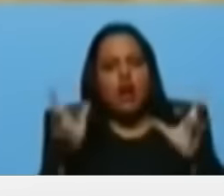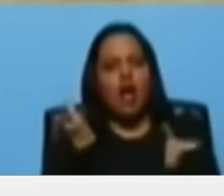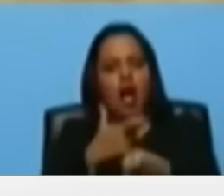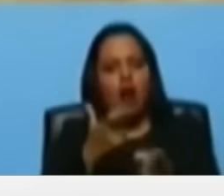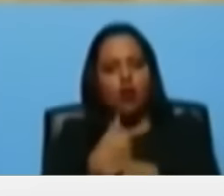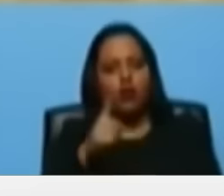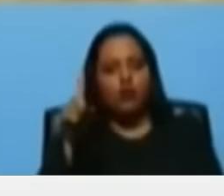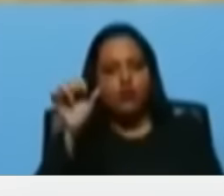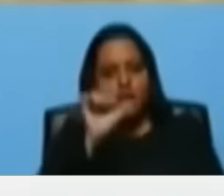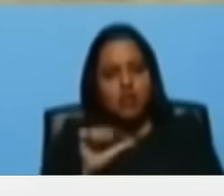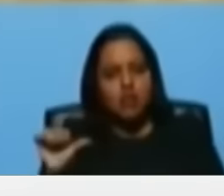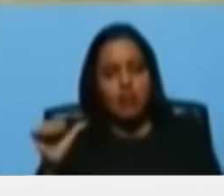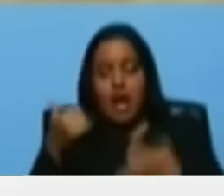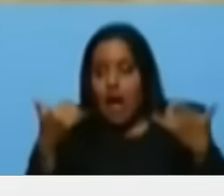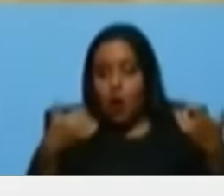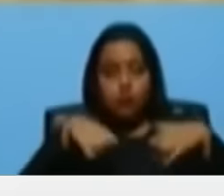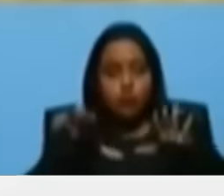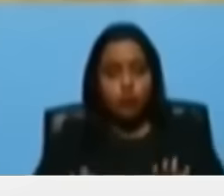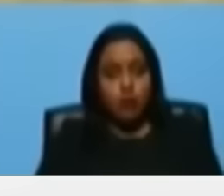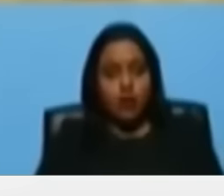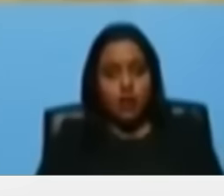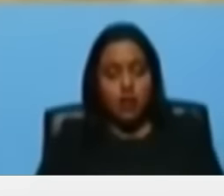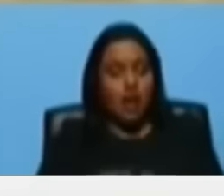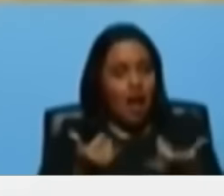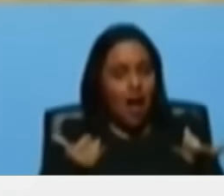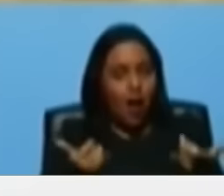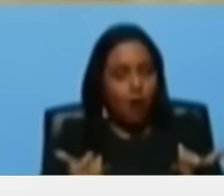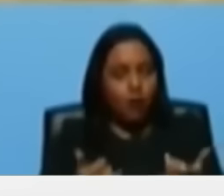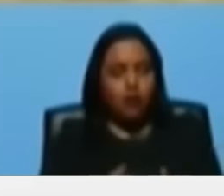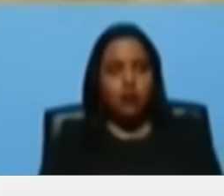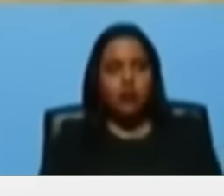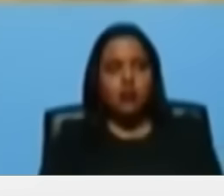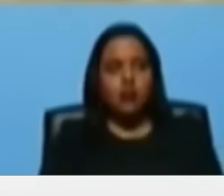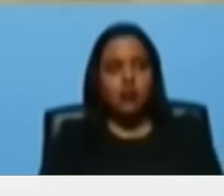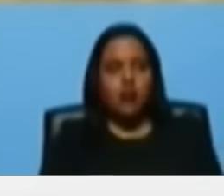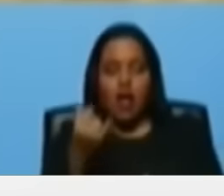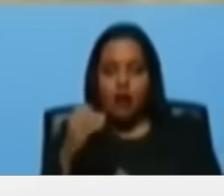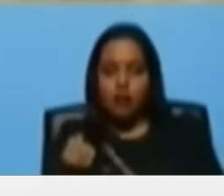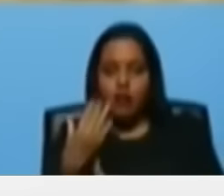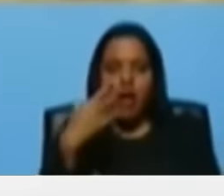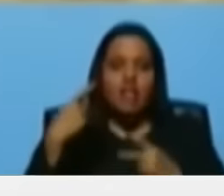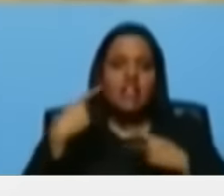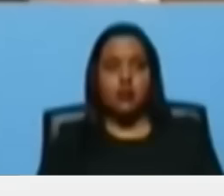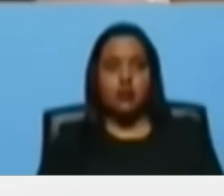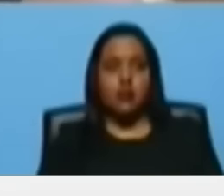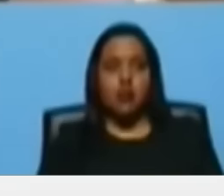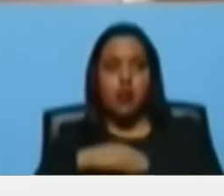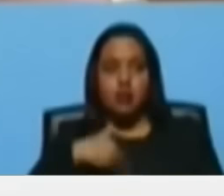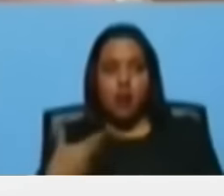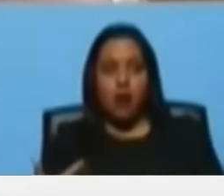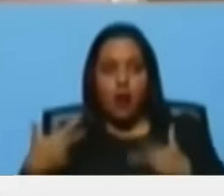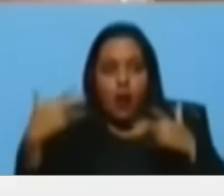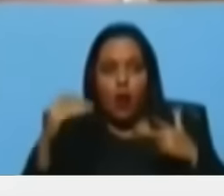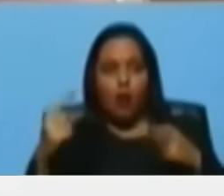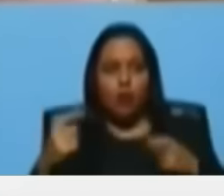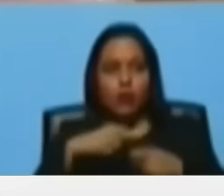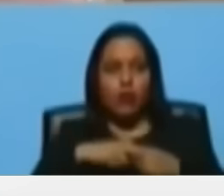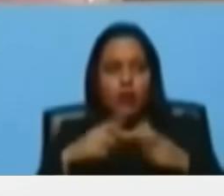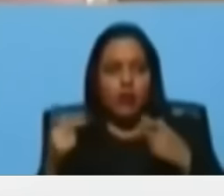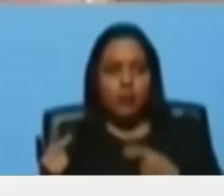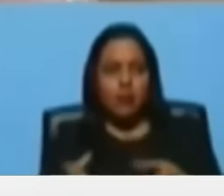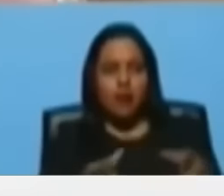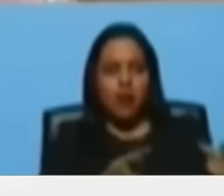semana. No, me acaba de suspender ahorita en tiempo real. Y me mandaron esto, TikTok. Y acuso a los directivos